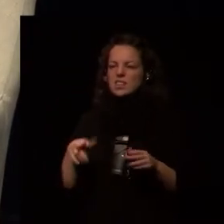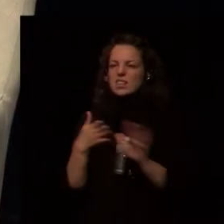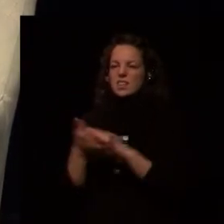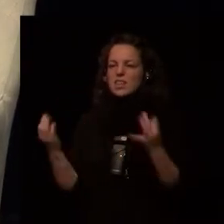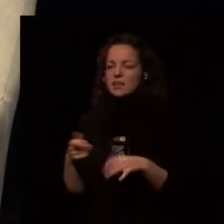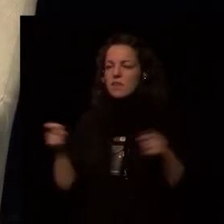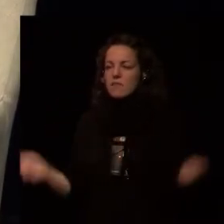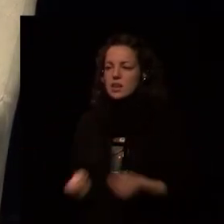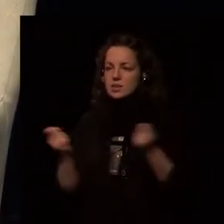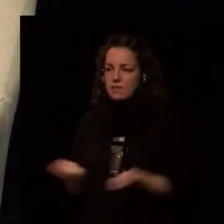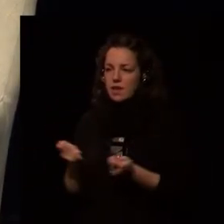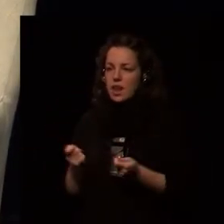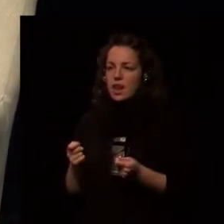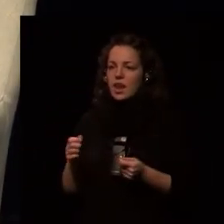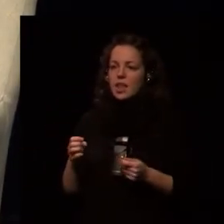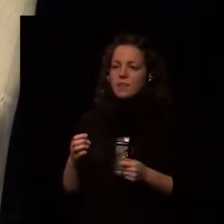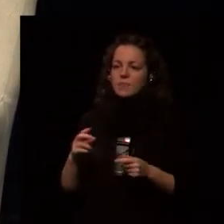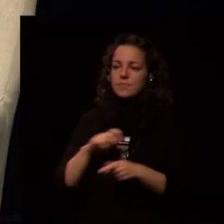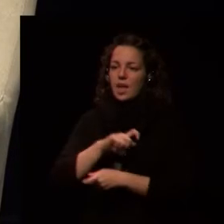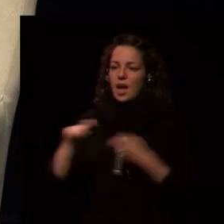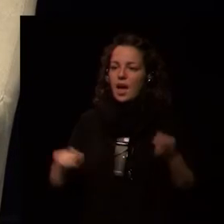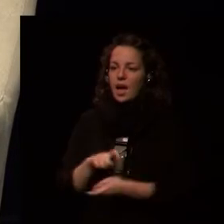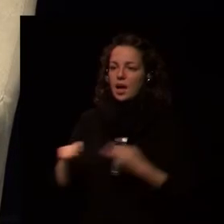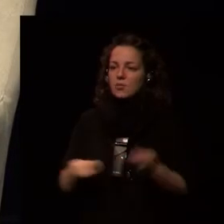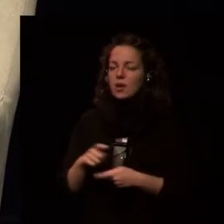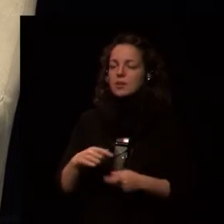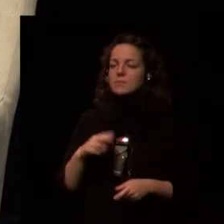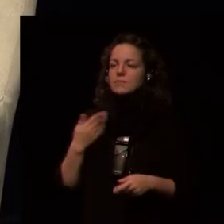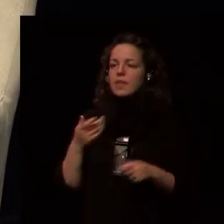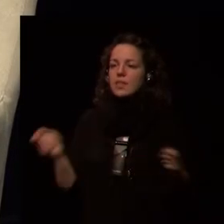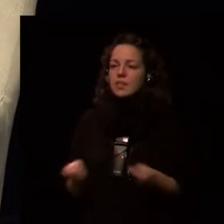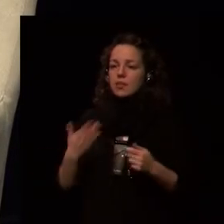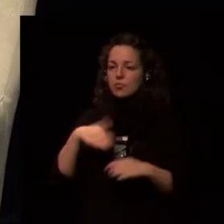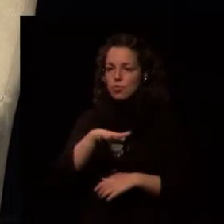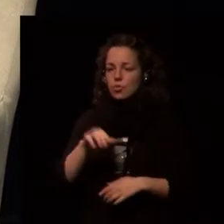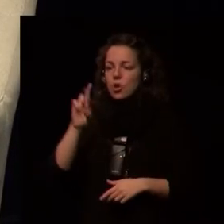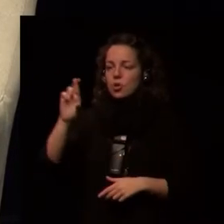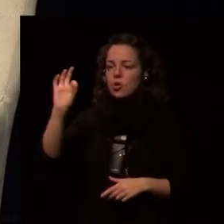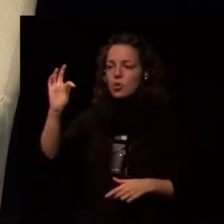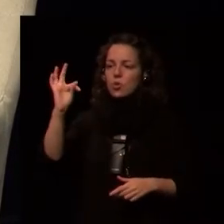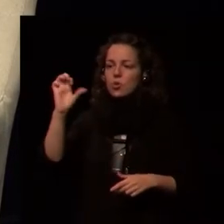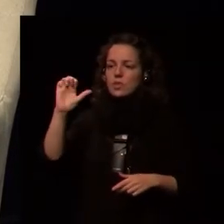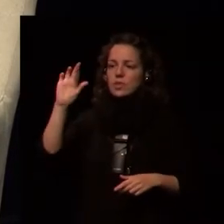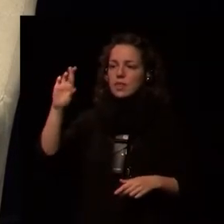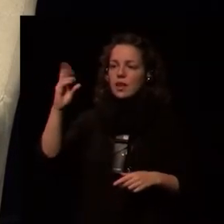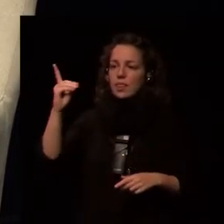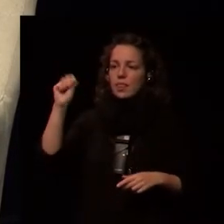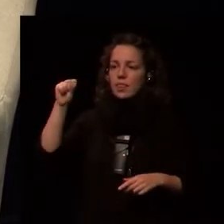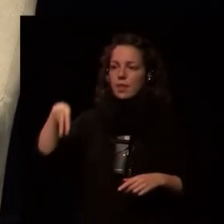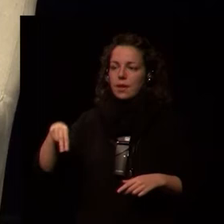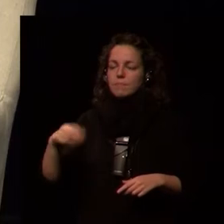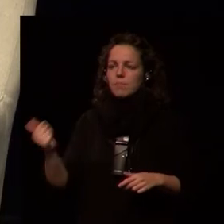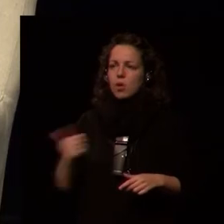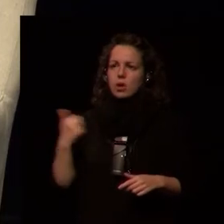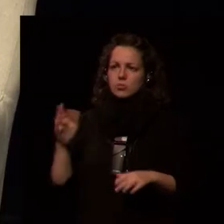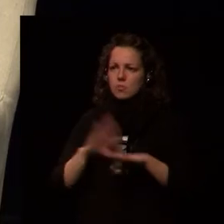ahora trianual de artes comunitarias que se celebra en Rotterdam. Es una ocasión fantástica para conocer trabajos